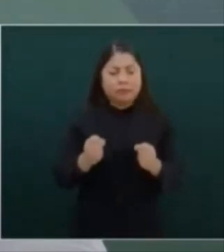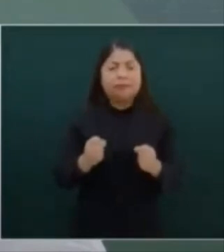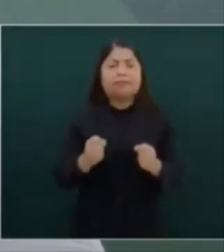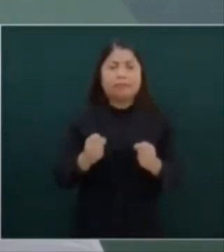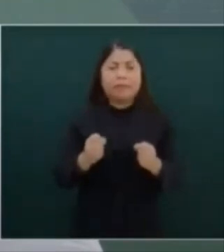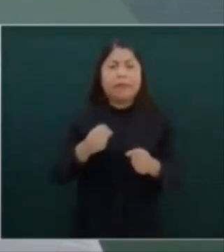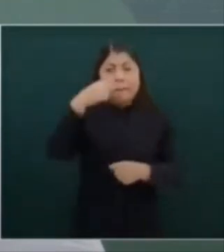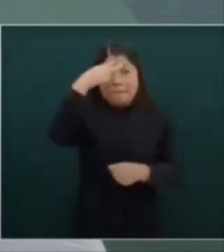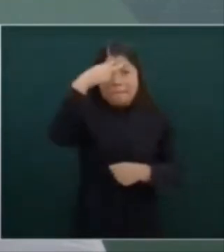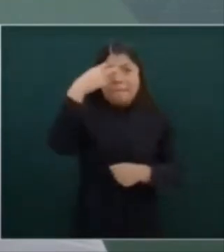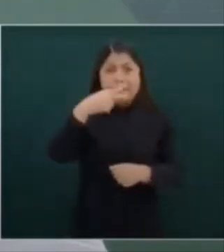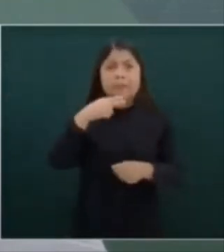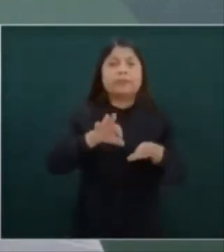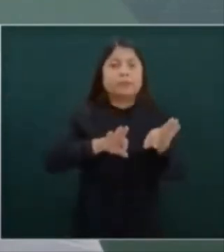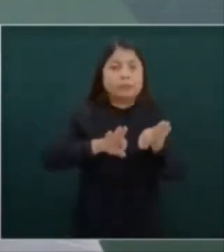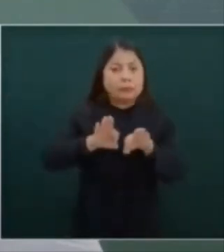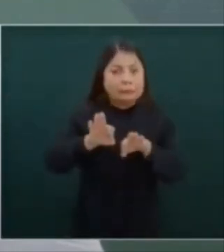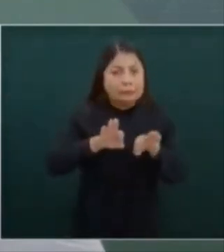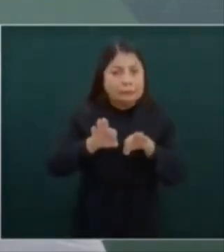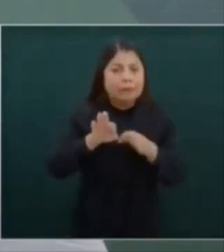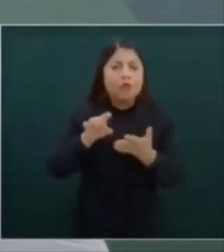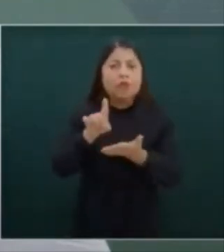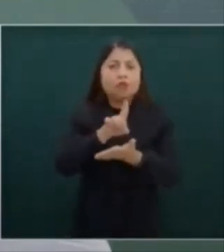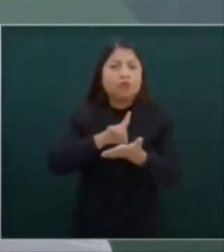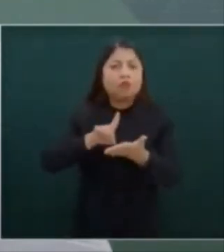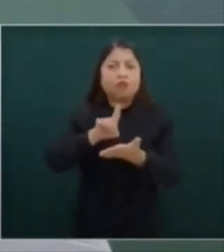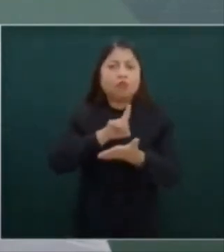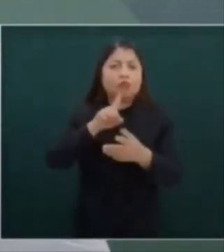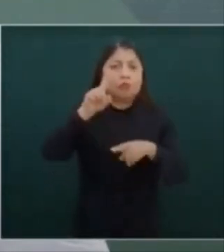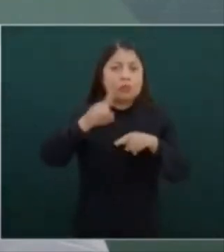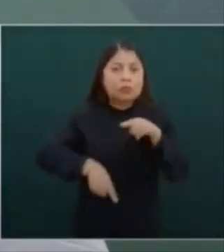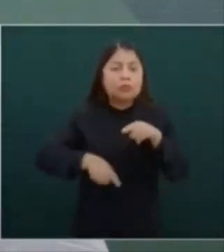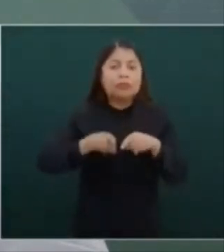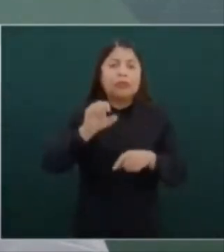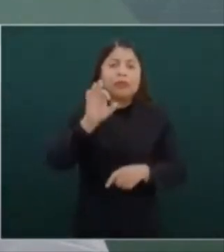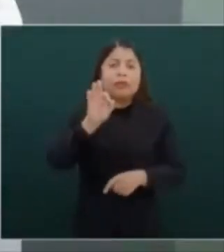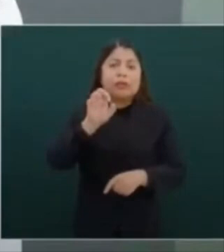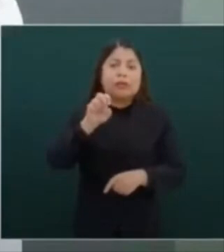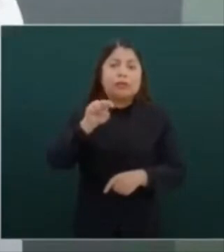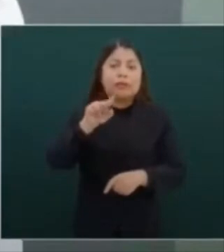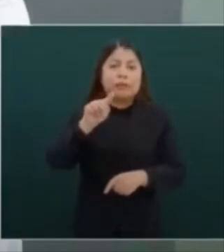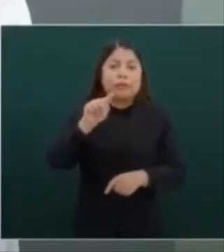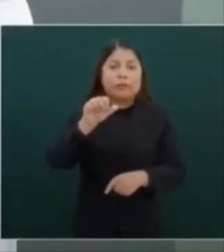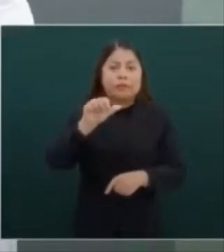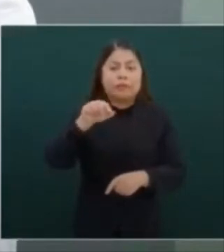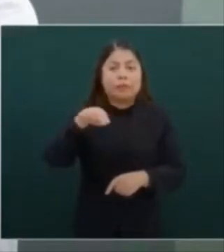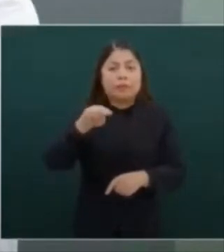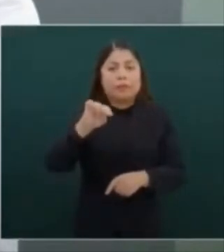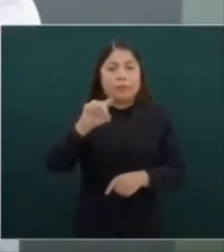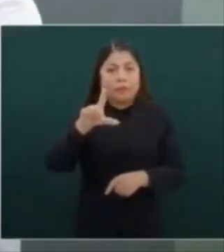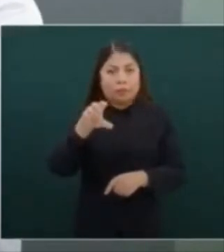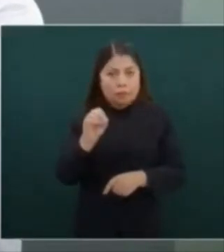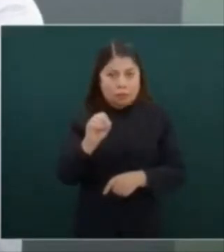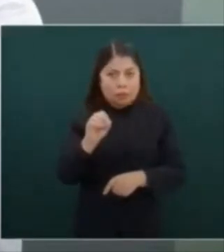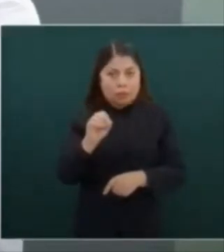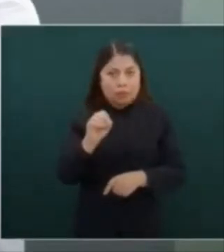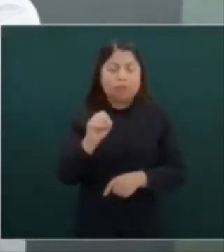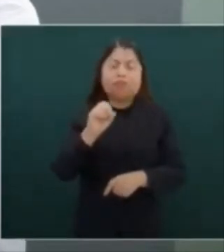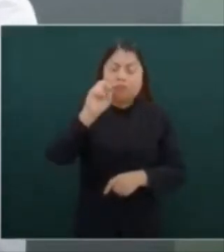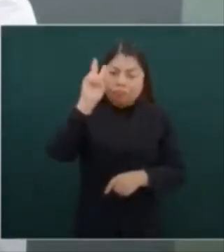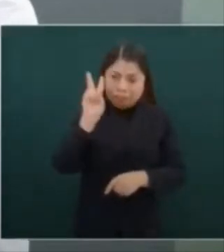para combatir el fentanil. Entonces, lo que tú